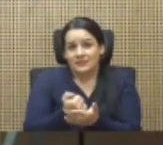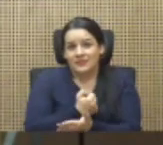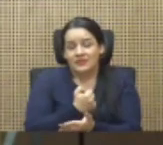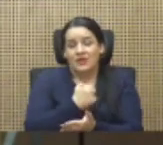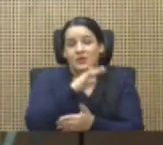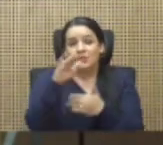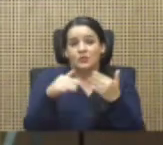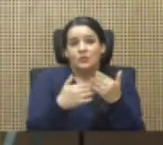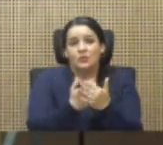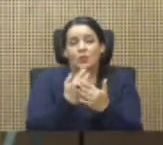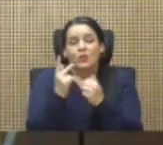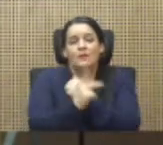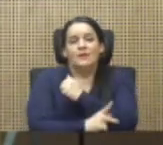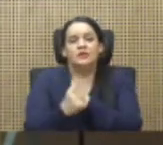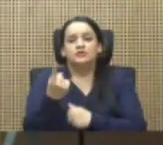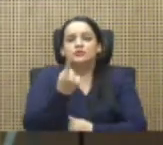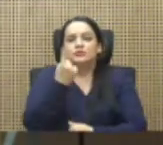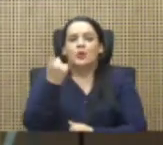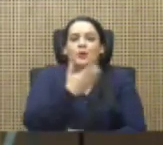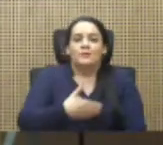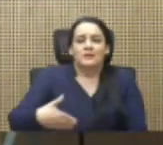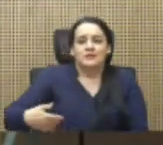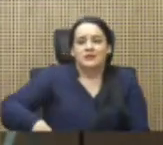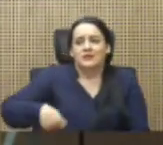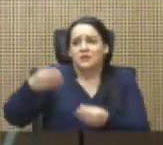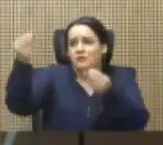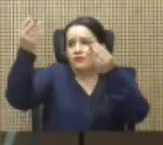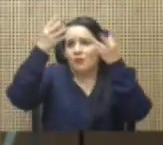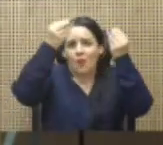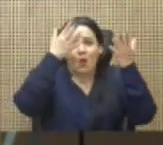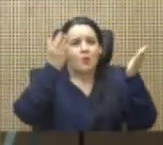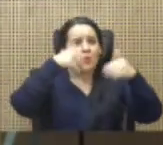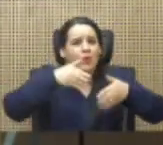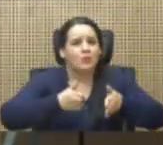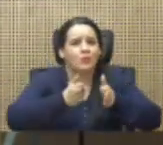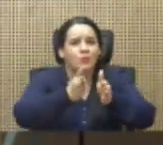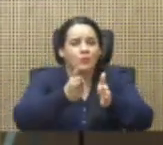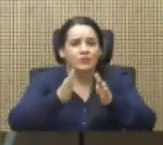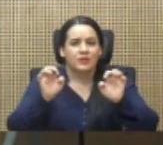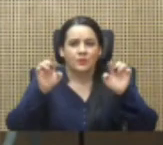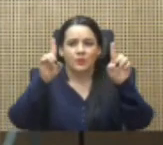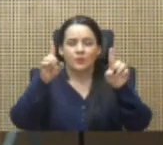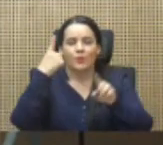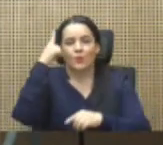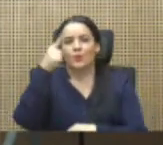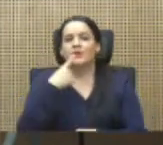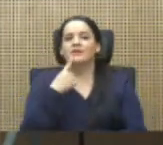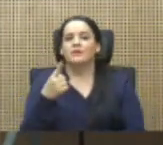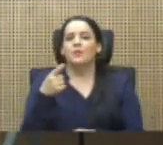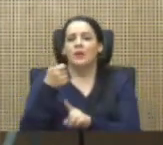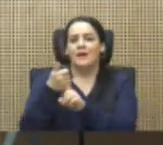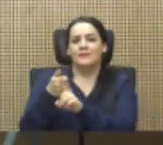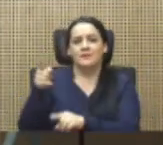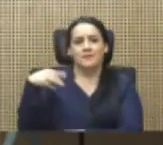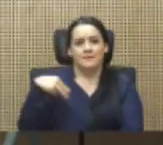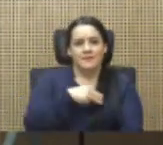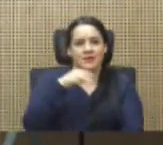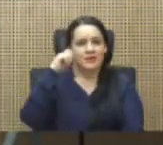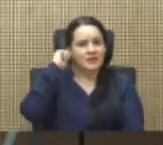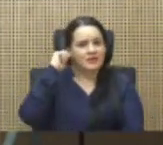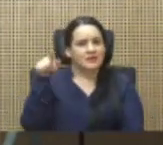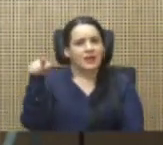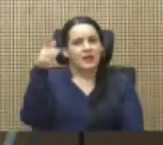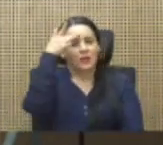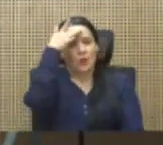estamos informados de que no hay ruta de la educación por propia confesión de la señora ministra, quien evidentemente